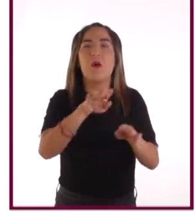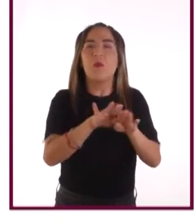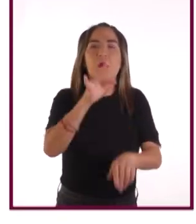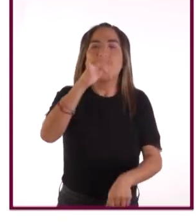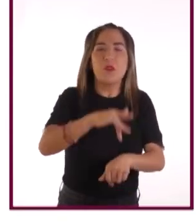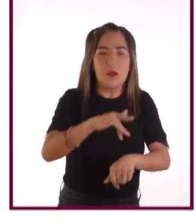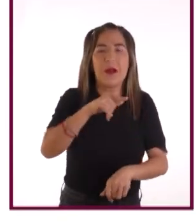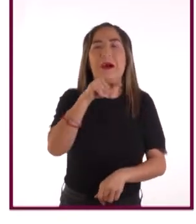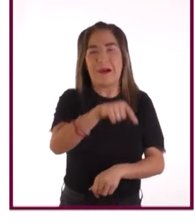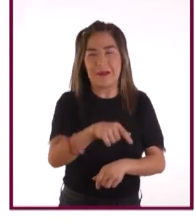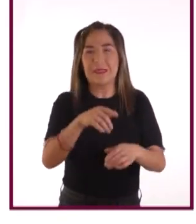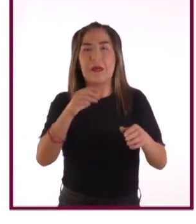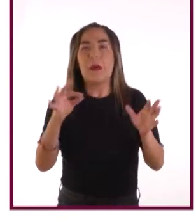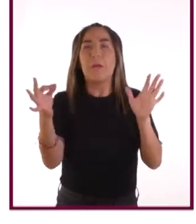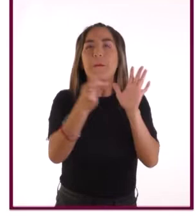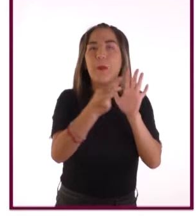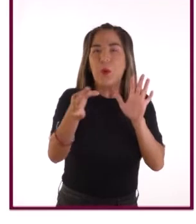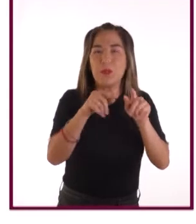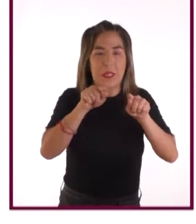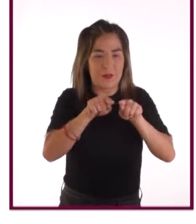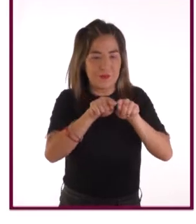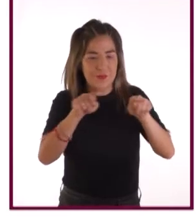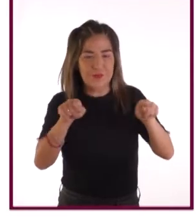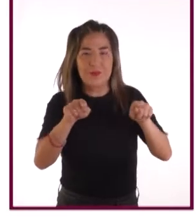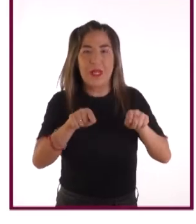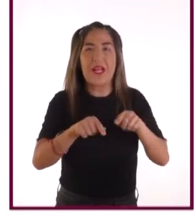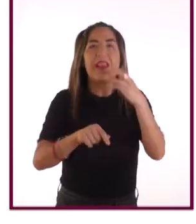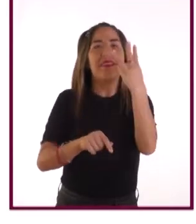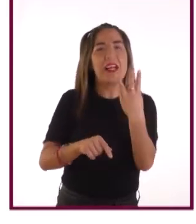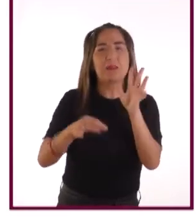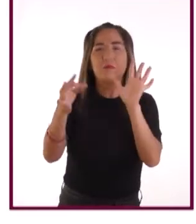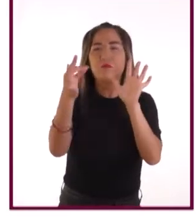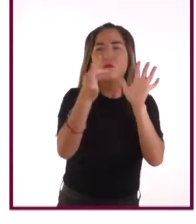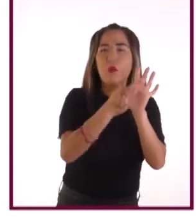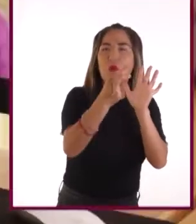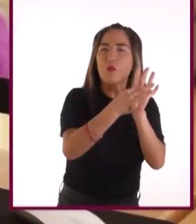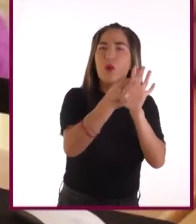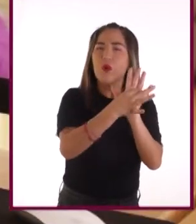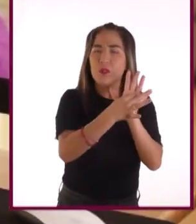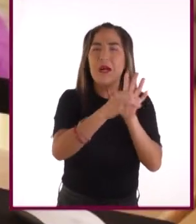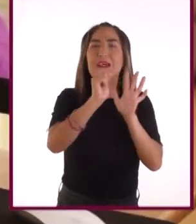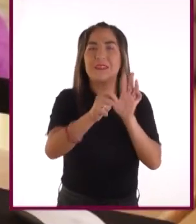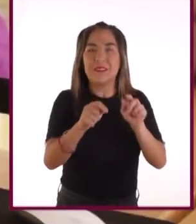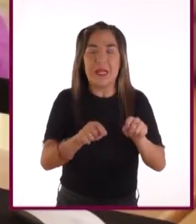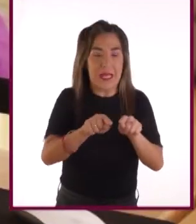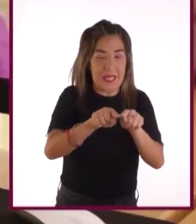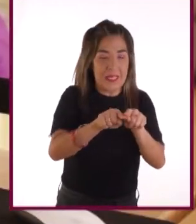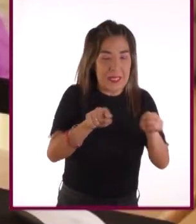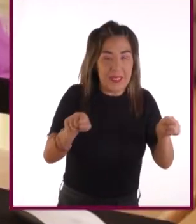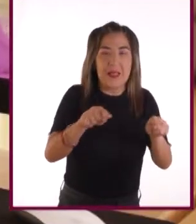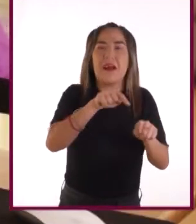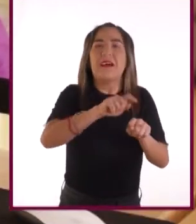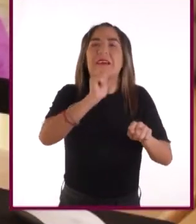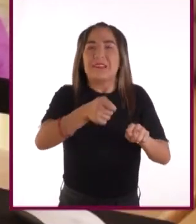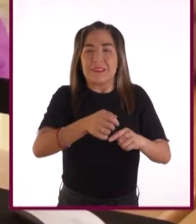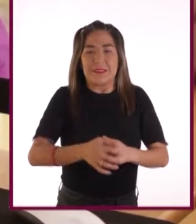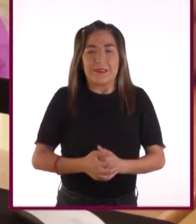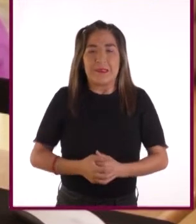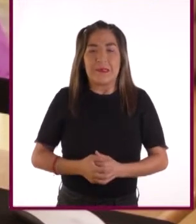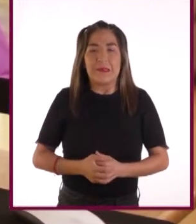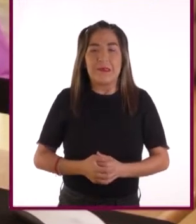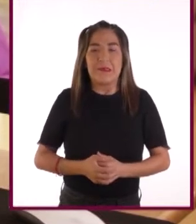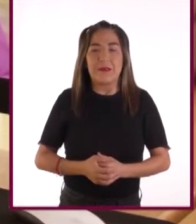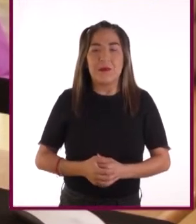un puntito, ¿no?, de tu código Morse, y 3 puntitos era una línea y correspondía